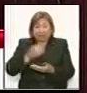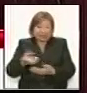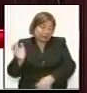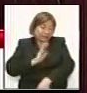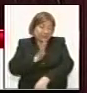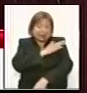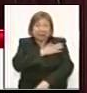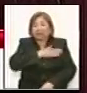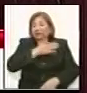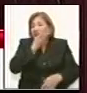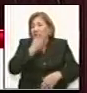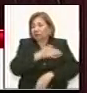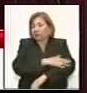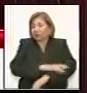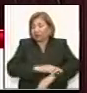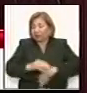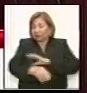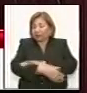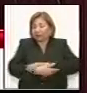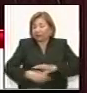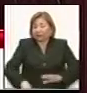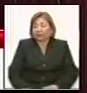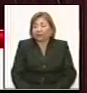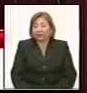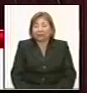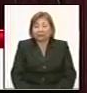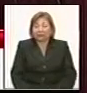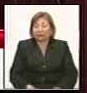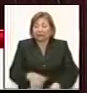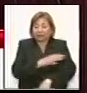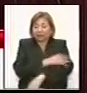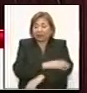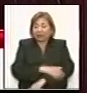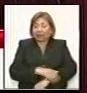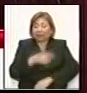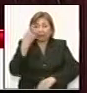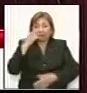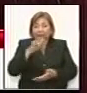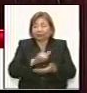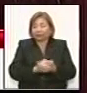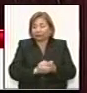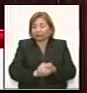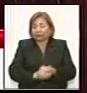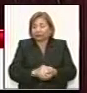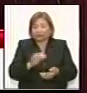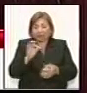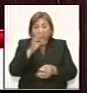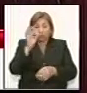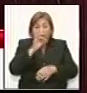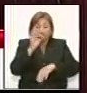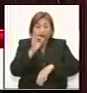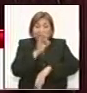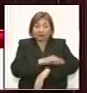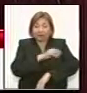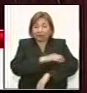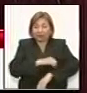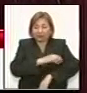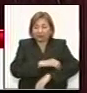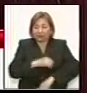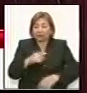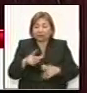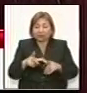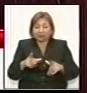para que se echan acá, a la parte que no está cubierta, para repeler los mosquitos en caso que vayamos a una